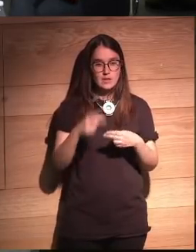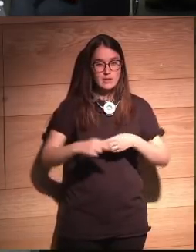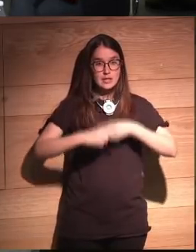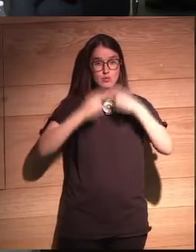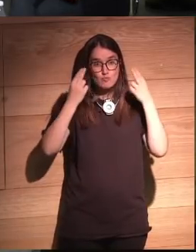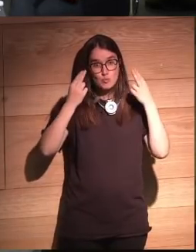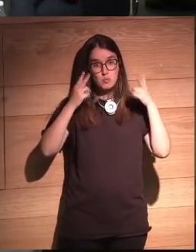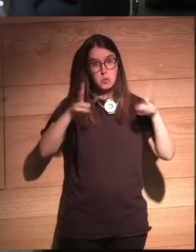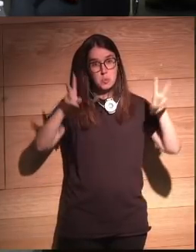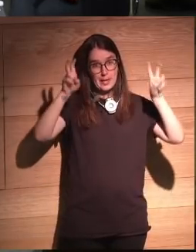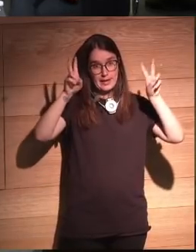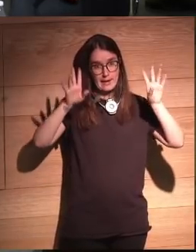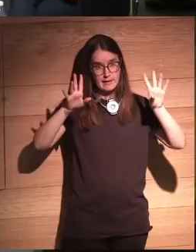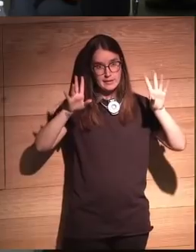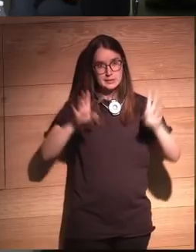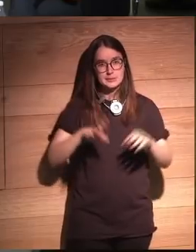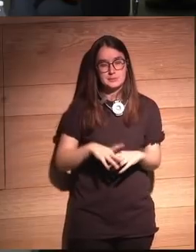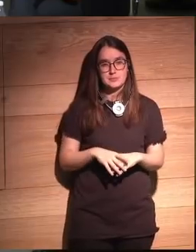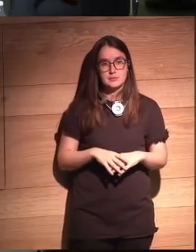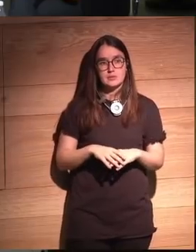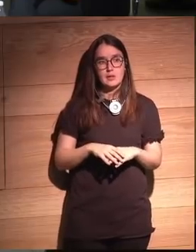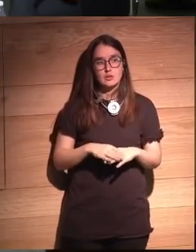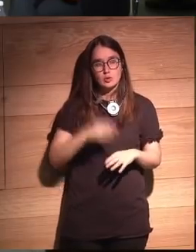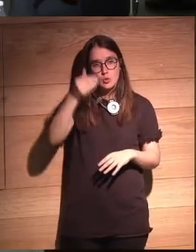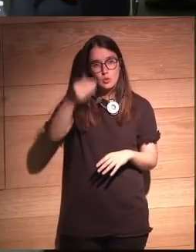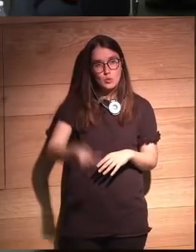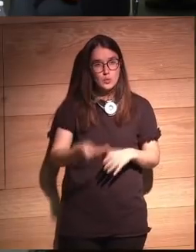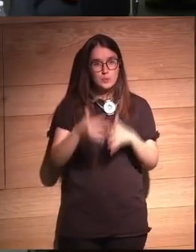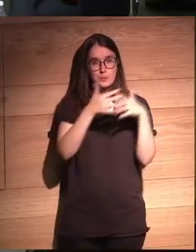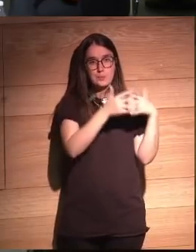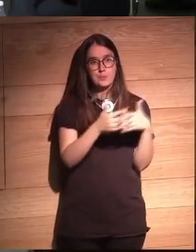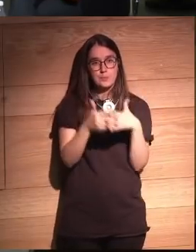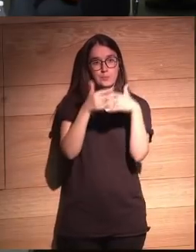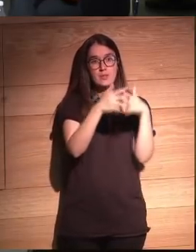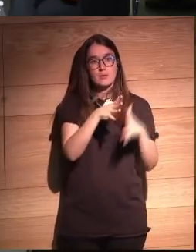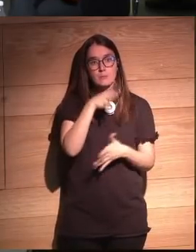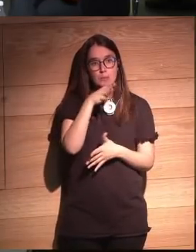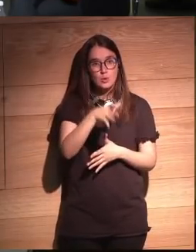alguna forma, y esto tiene mucha relevancia en Estados Unidos porque